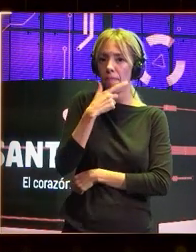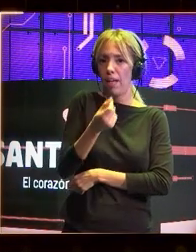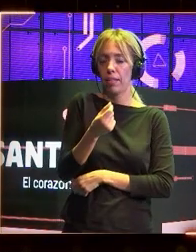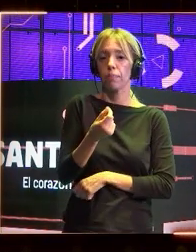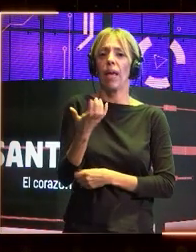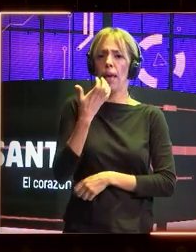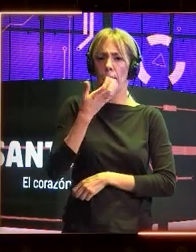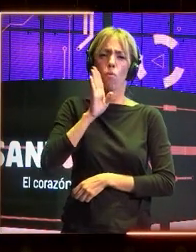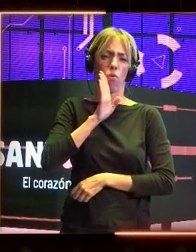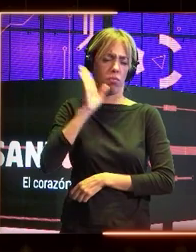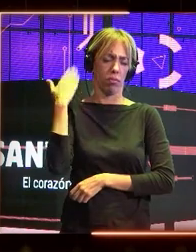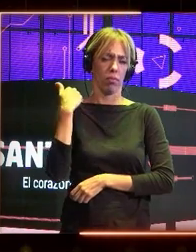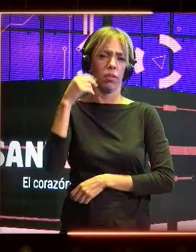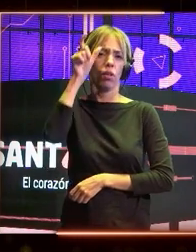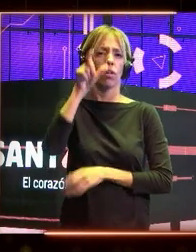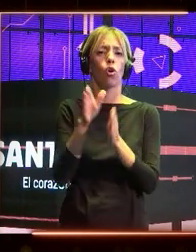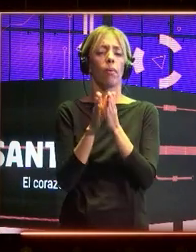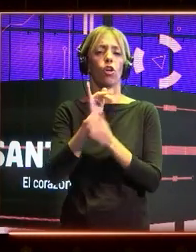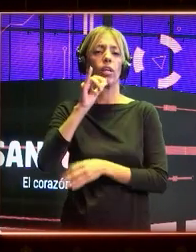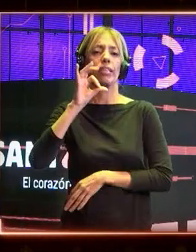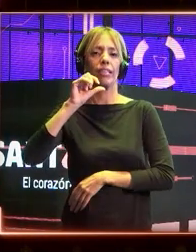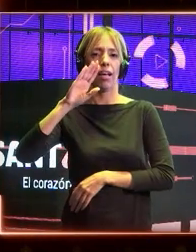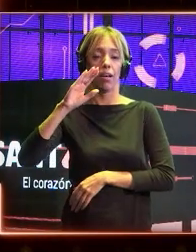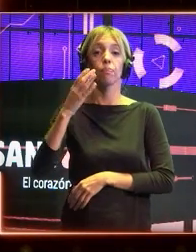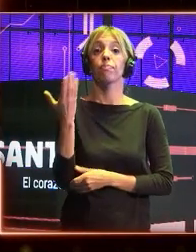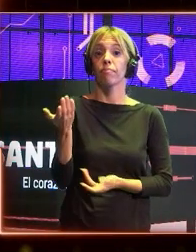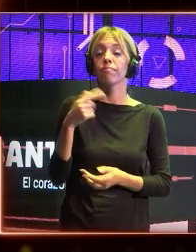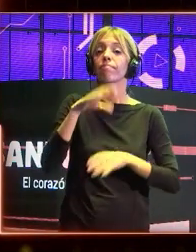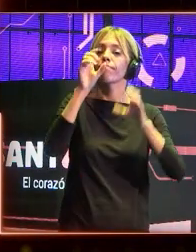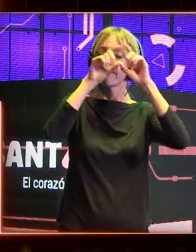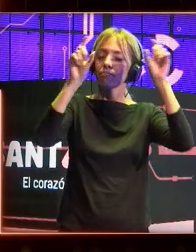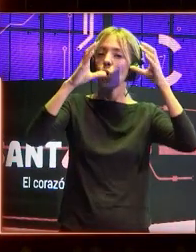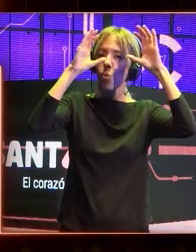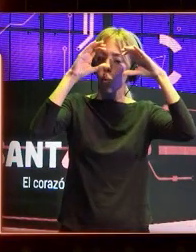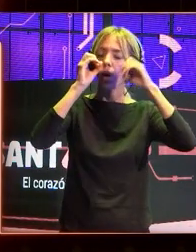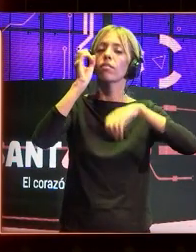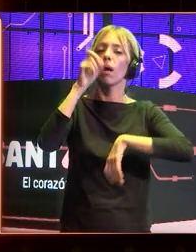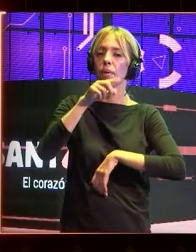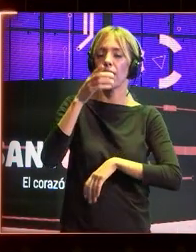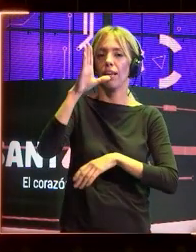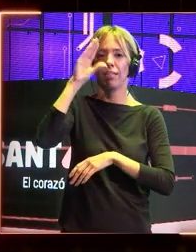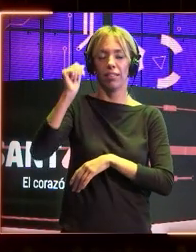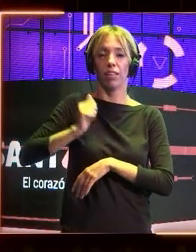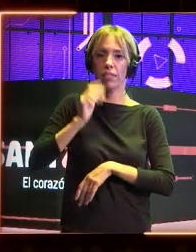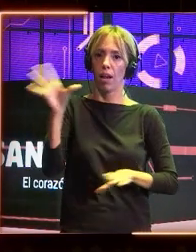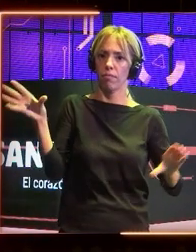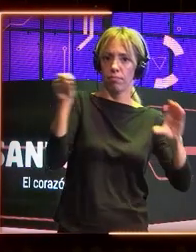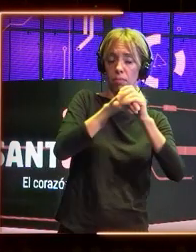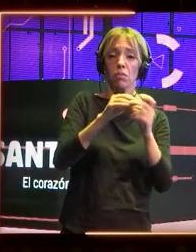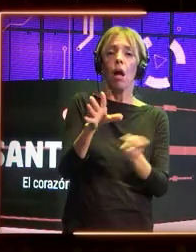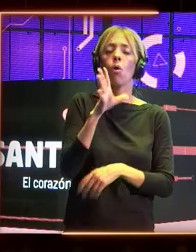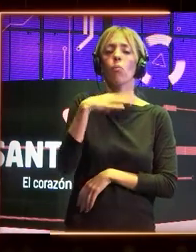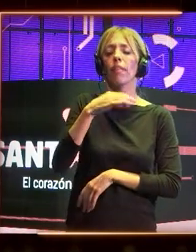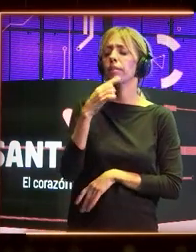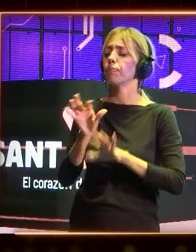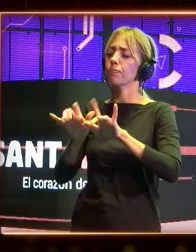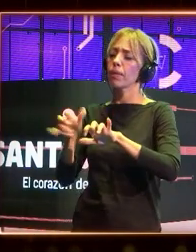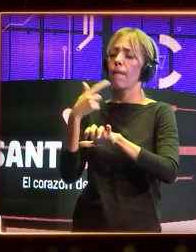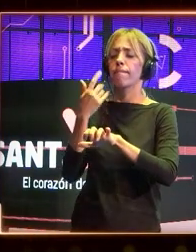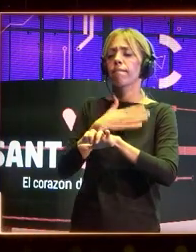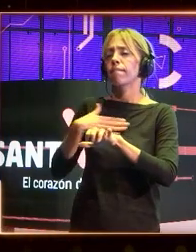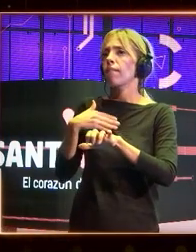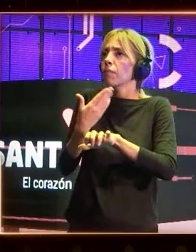ejemplos lo ha comentado antes también Isaac pues Google ha integrado mucha de la Inteligencia artificial en sus herramientas y tú ahora le puedes decir Oye quiero que